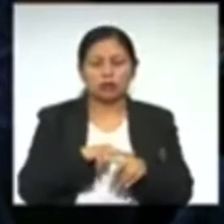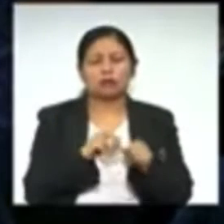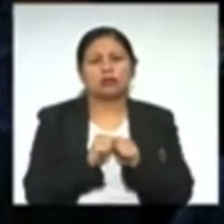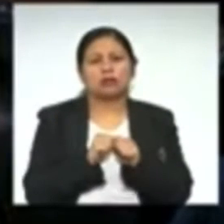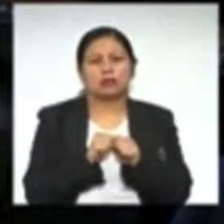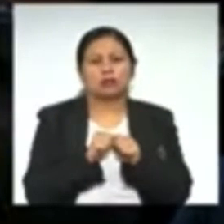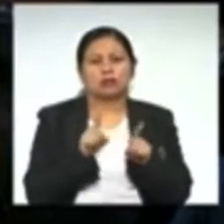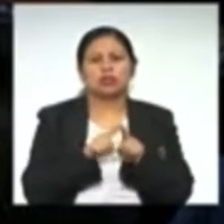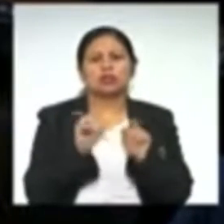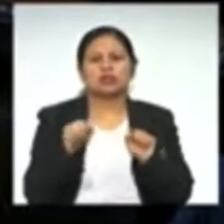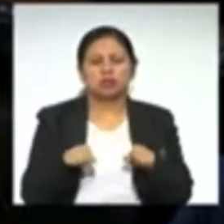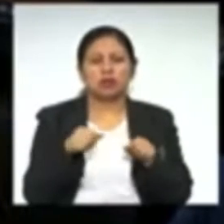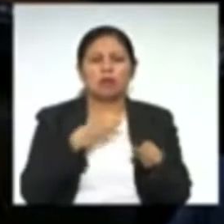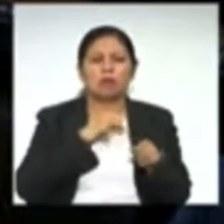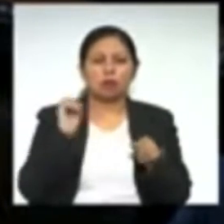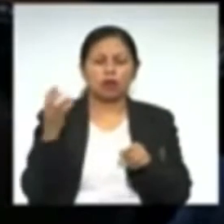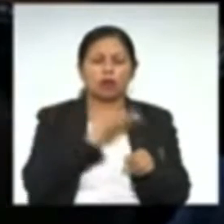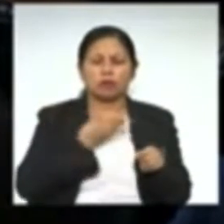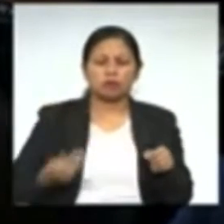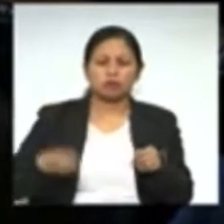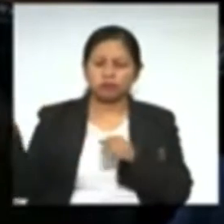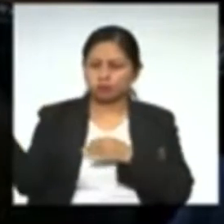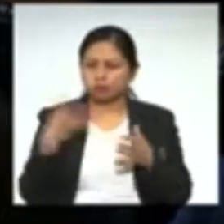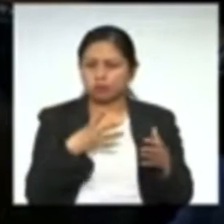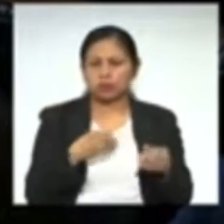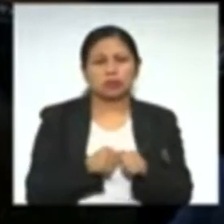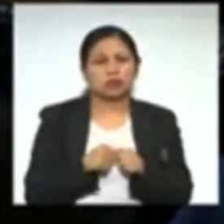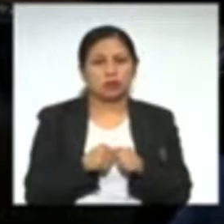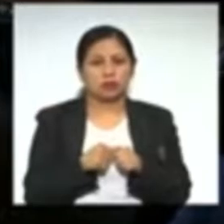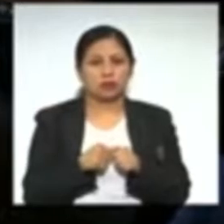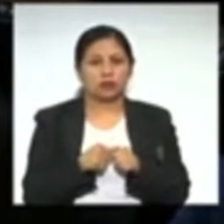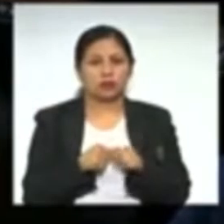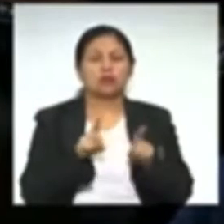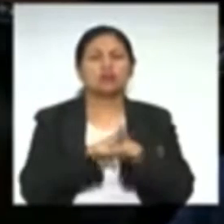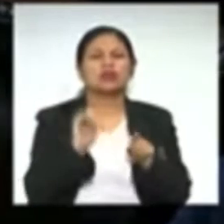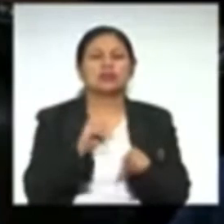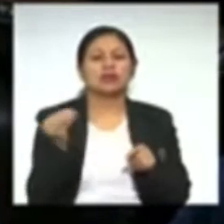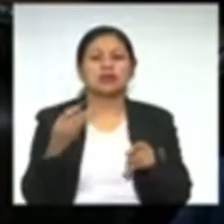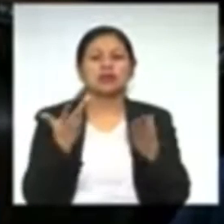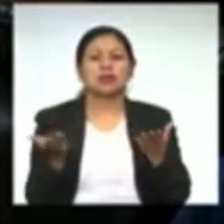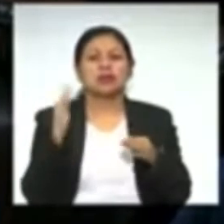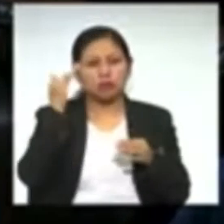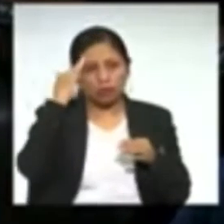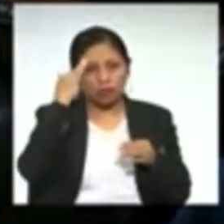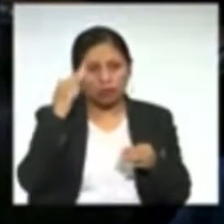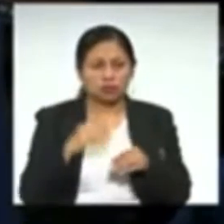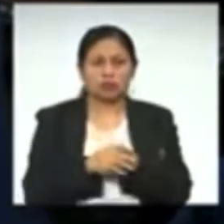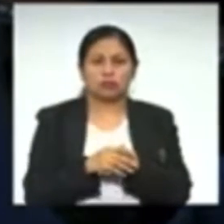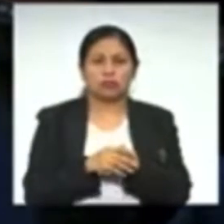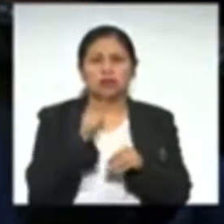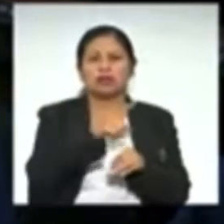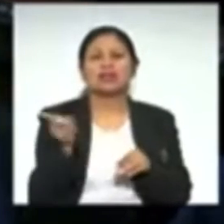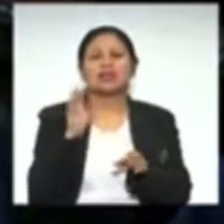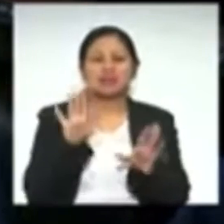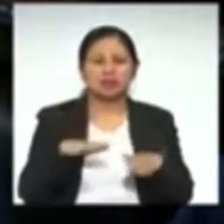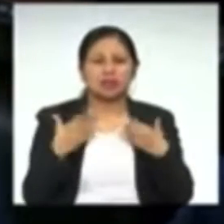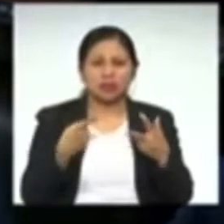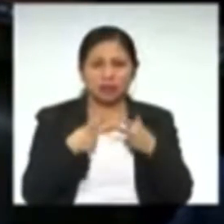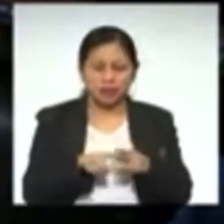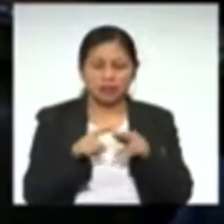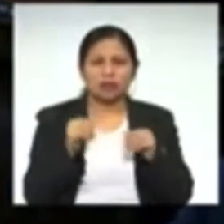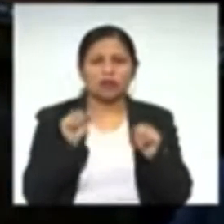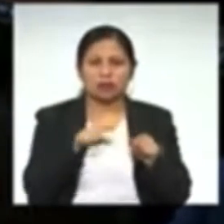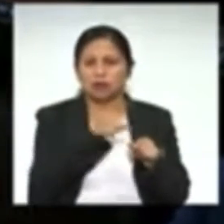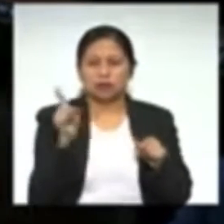nacional, la acaba de mandar el presidente. ¿Y saben qué es lo que están pensando? ¿Saben qué es esta